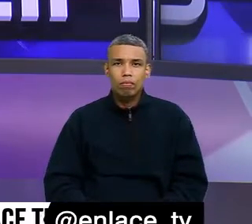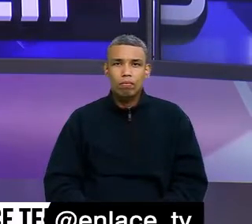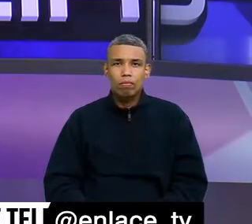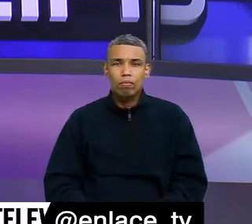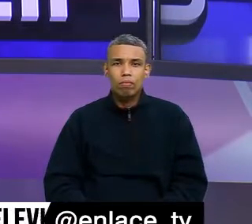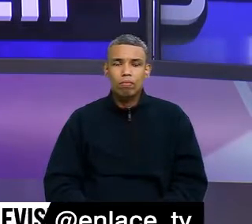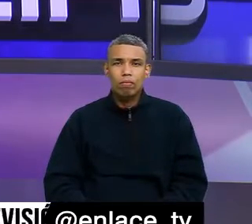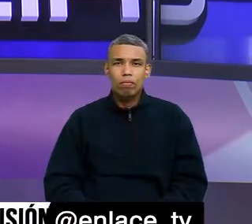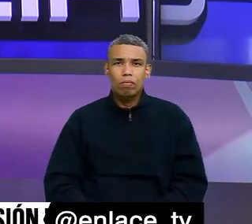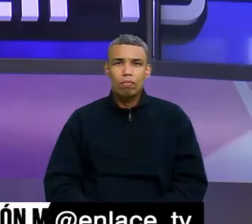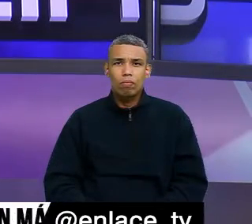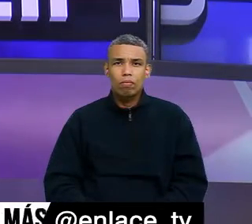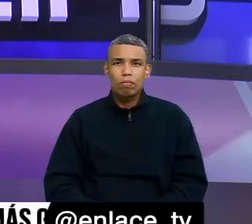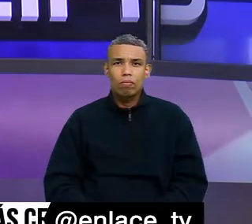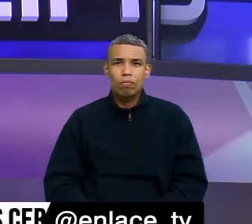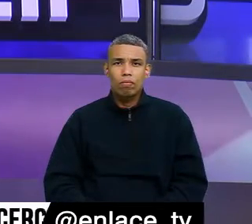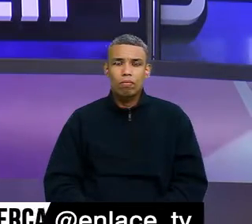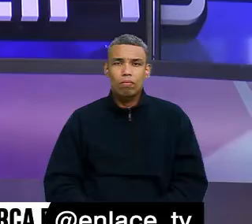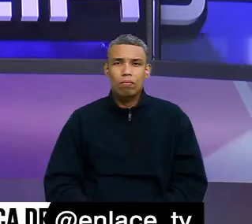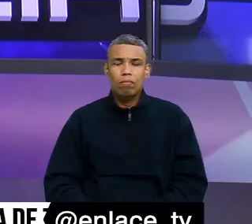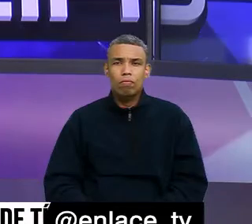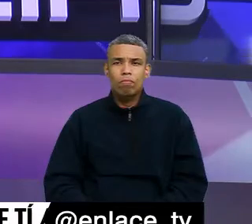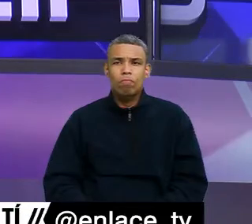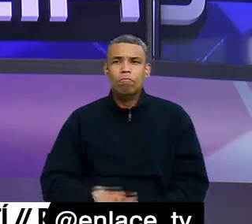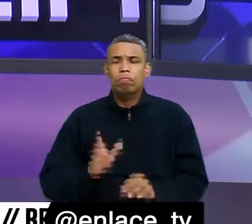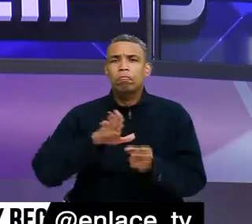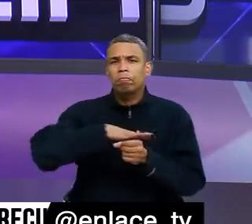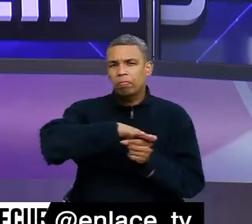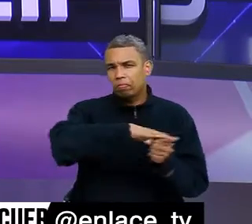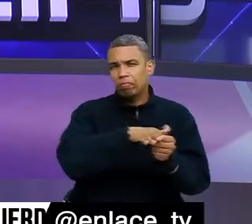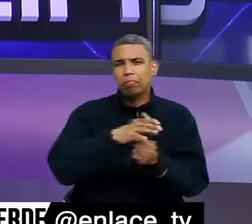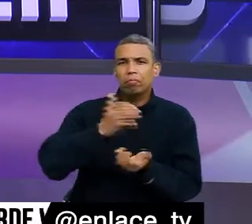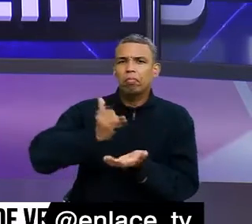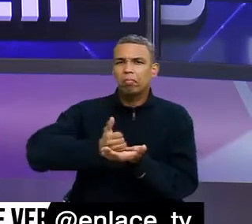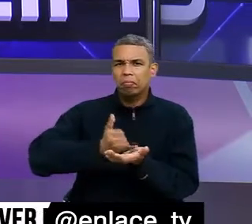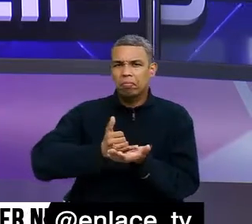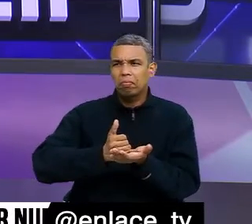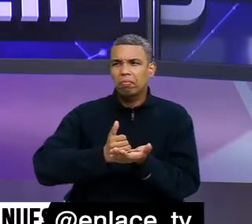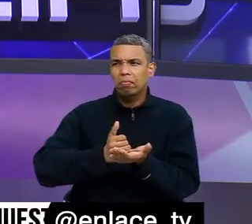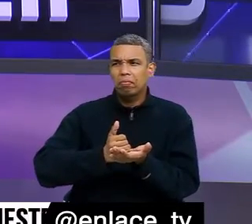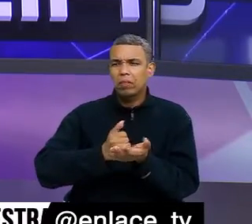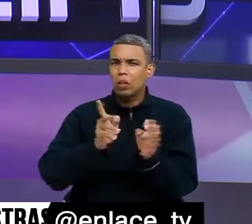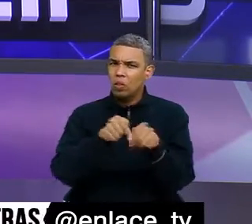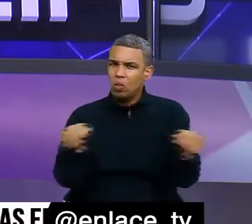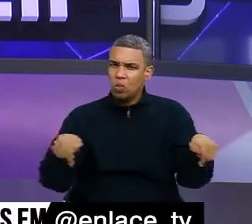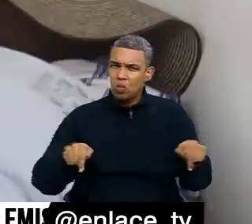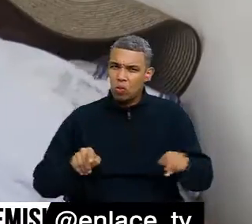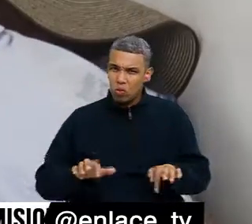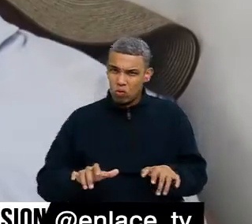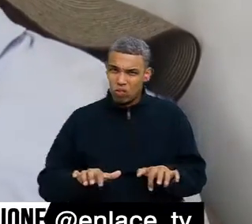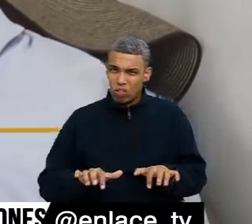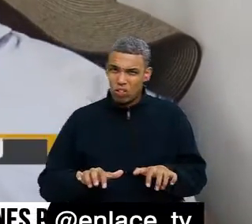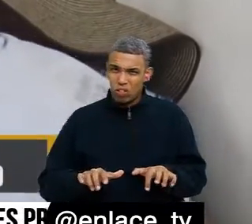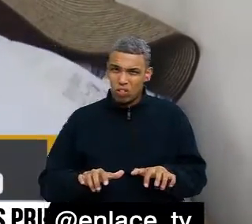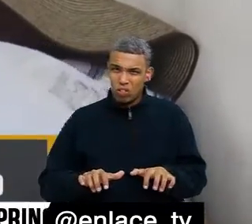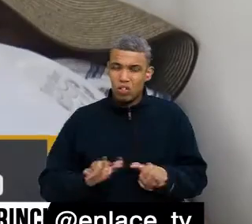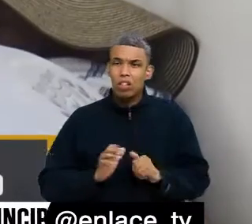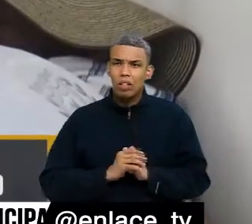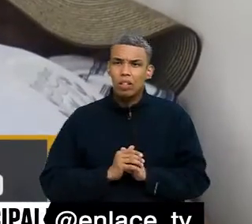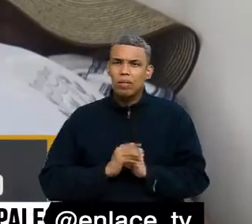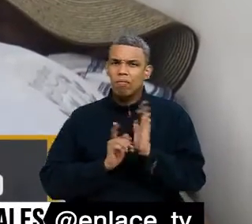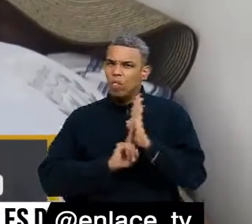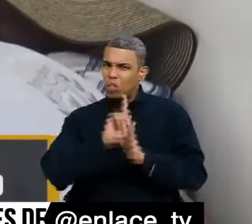definidos en las próximas semanas, así lo dio a conocer la Oficina de Desarrollo Comunitario. La Oficina de Desarrollo Comunitario